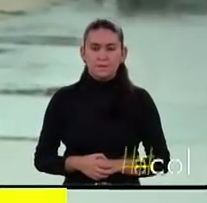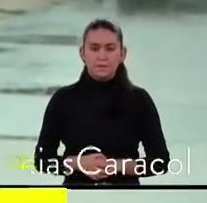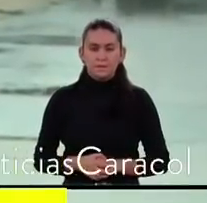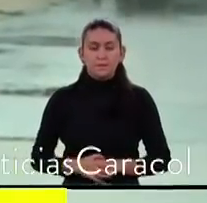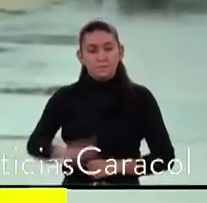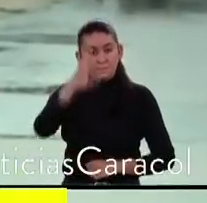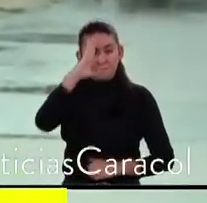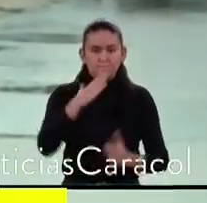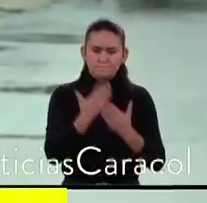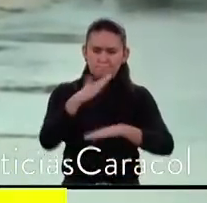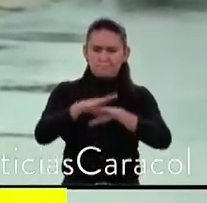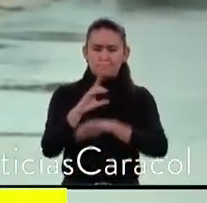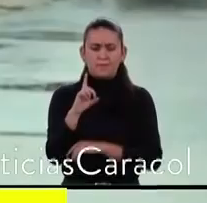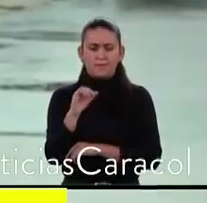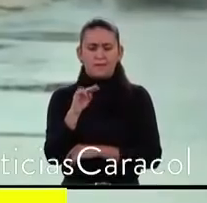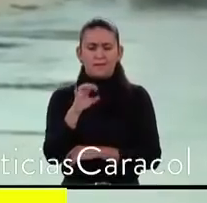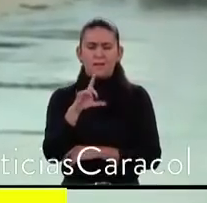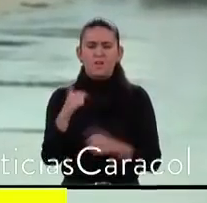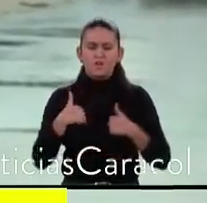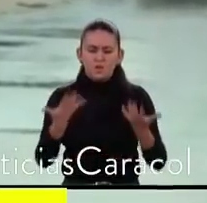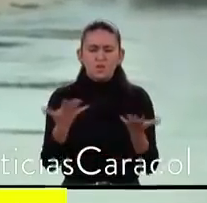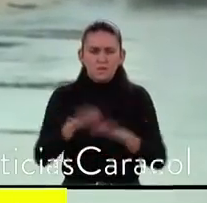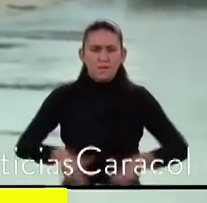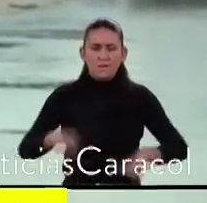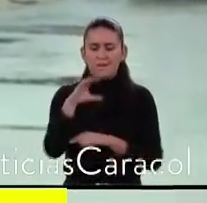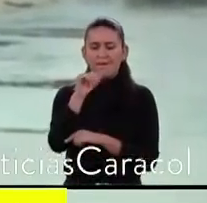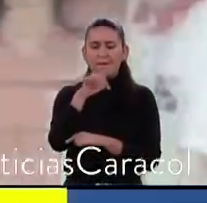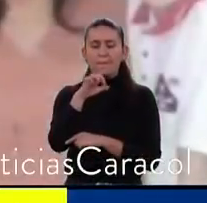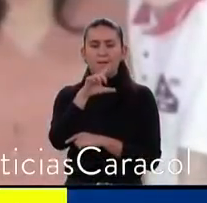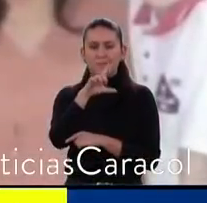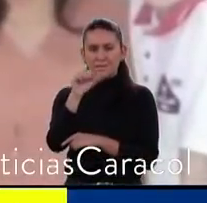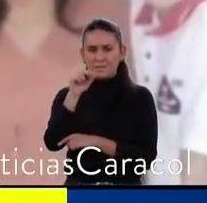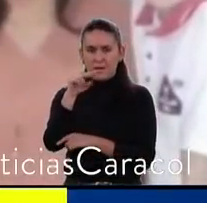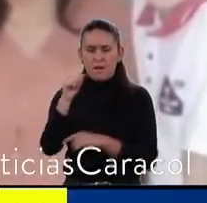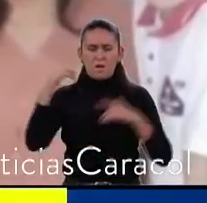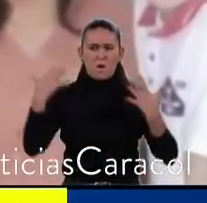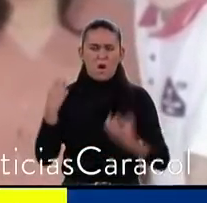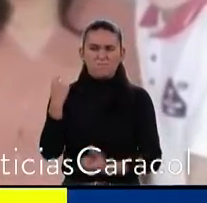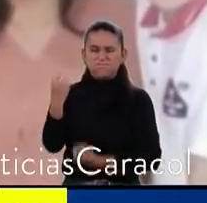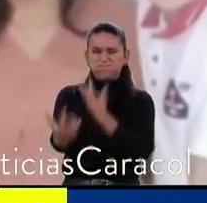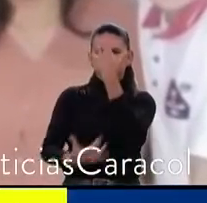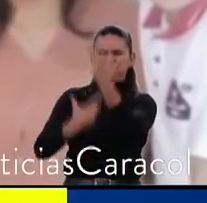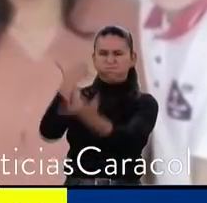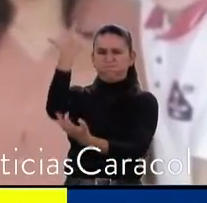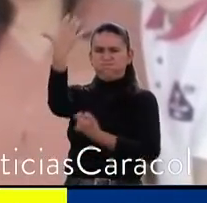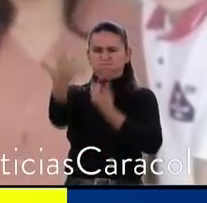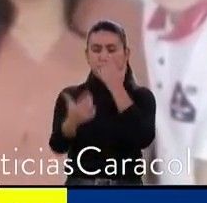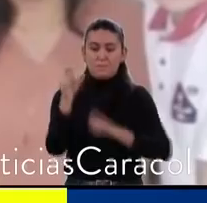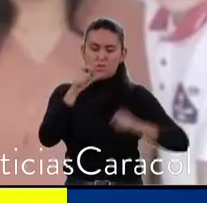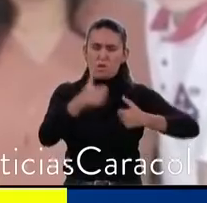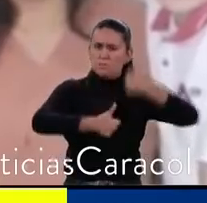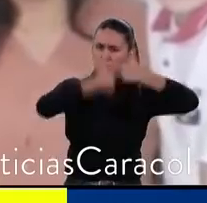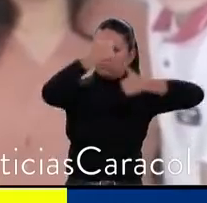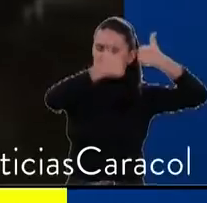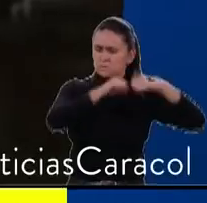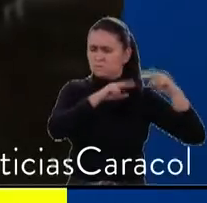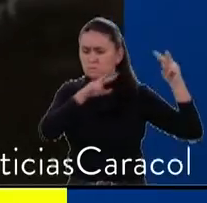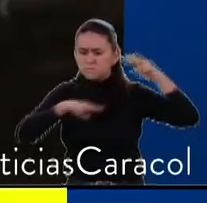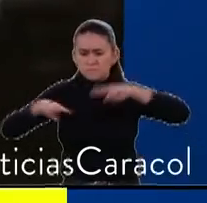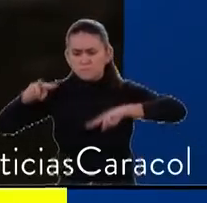Hola, buenas tardes, Daniela. Me encuentro en el sector de la Capellana de Cúcuta, en donde se registró un fuerte incendio. A esta hora las autoridades permanecen en el